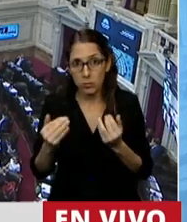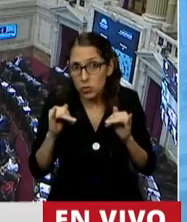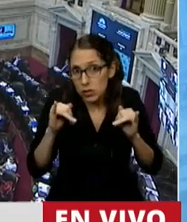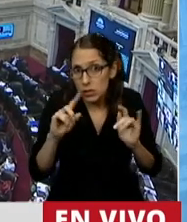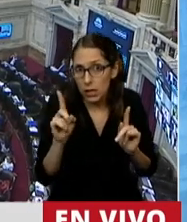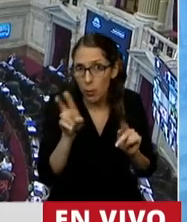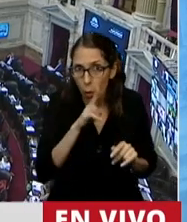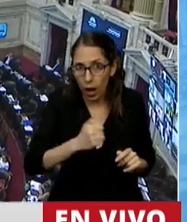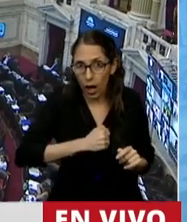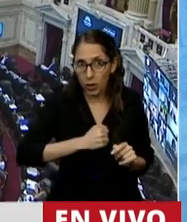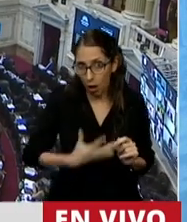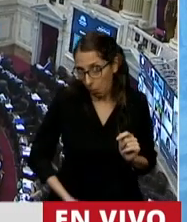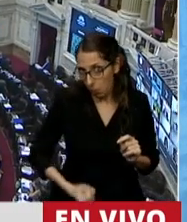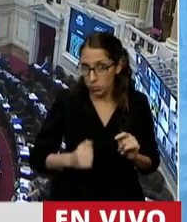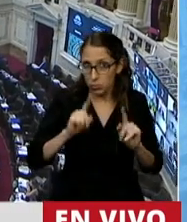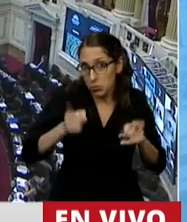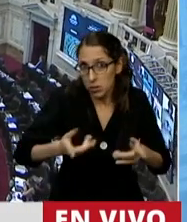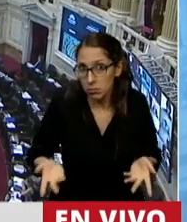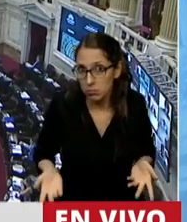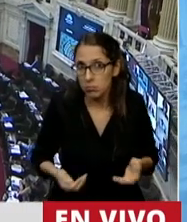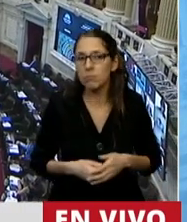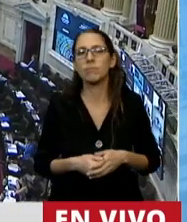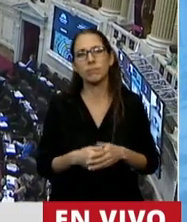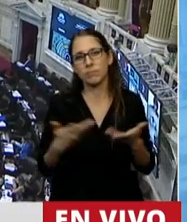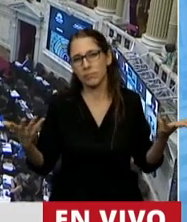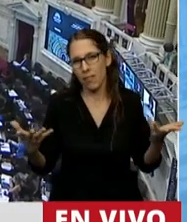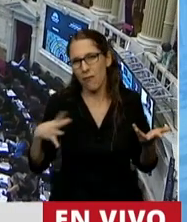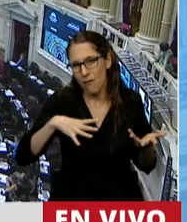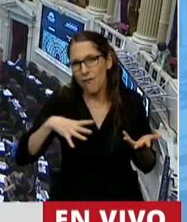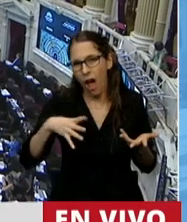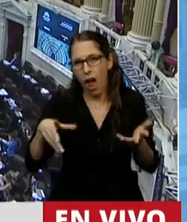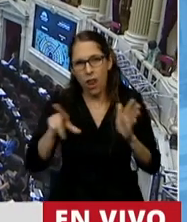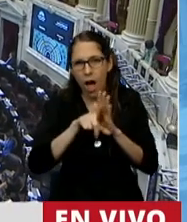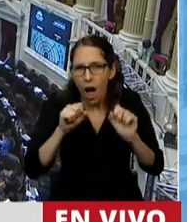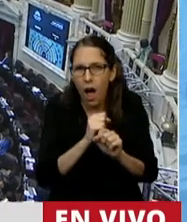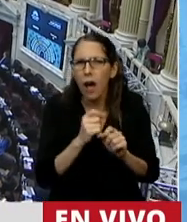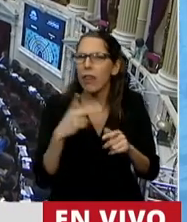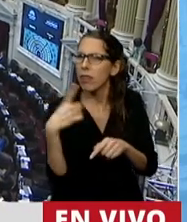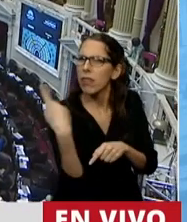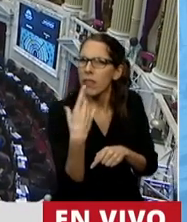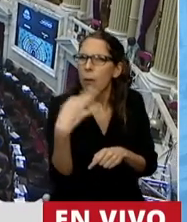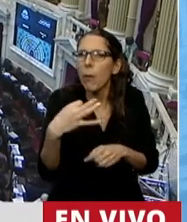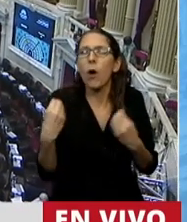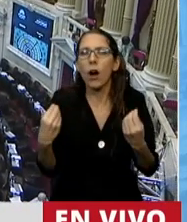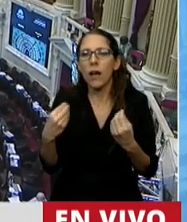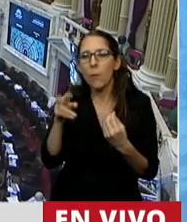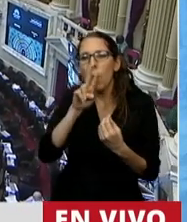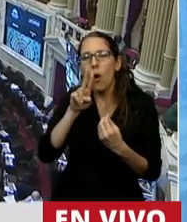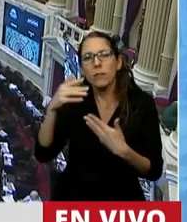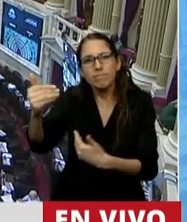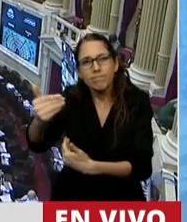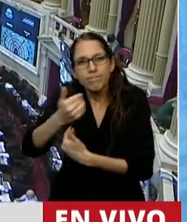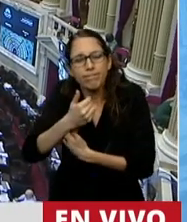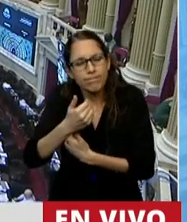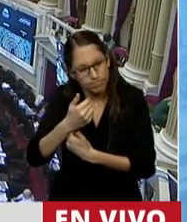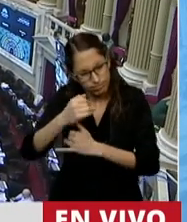también abortan. Hagamos algo que hoy nos falta. Abracemos a nuestras mujeres, a las mujeres